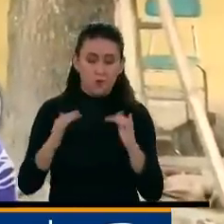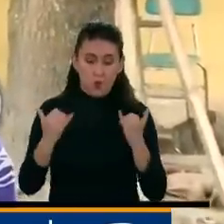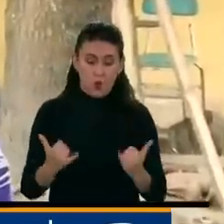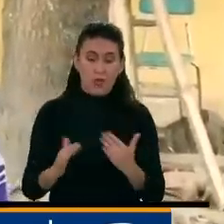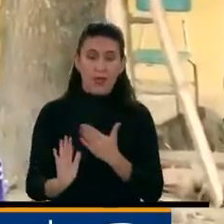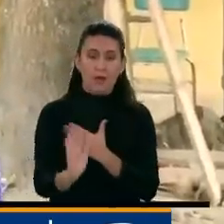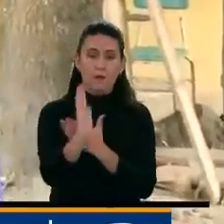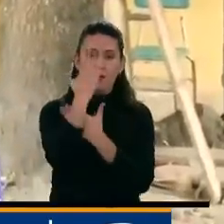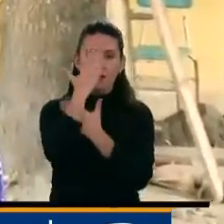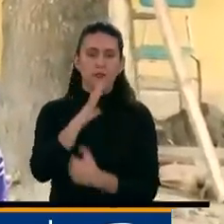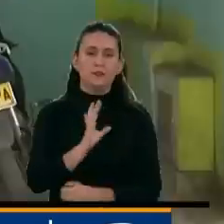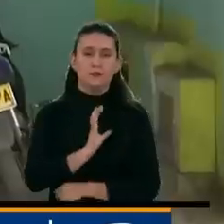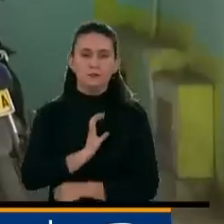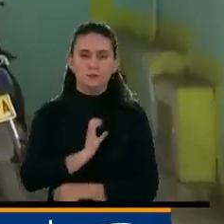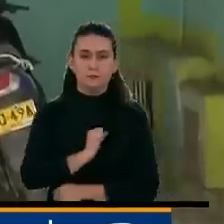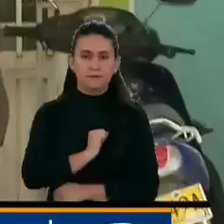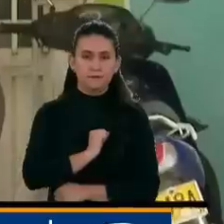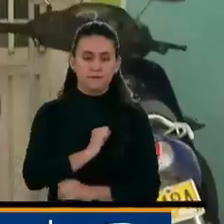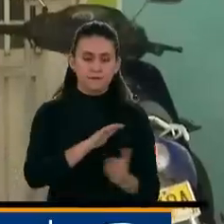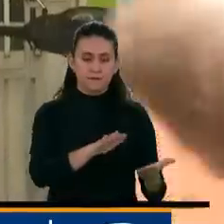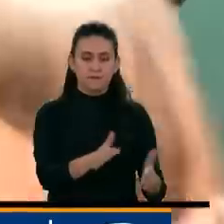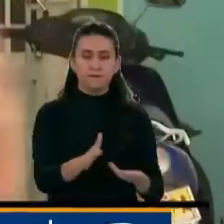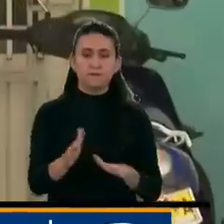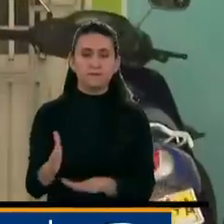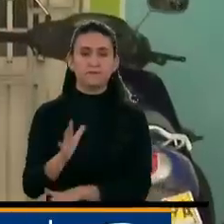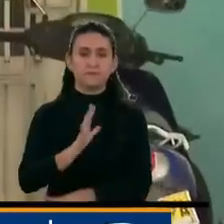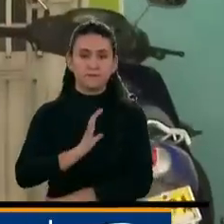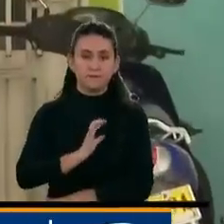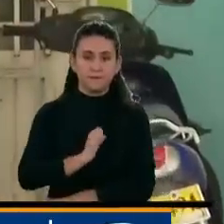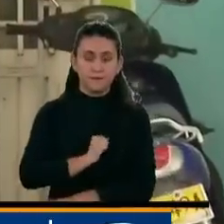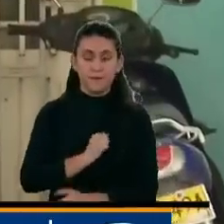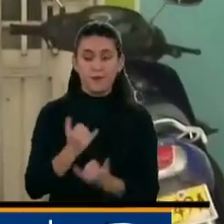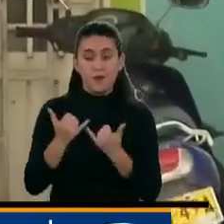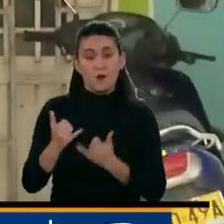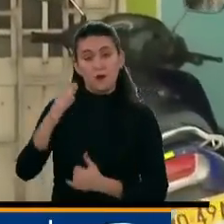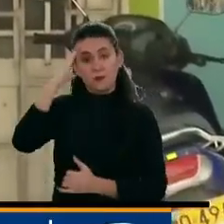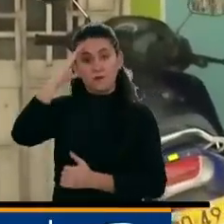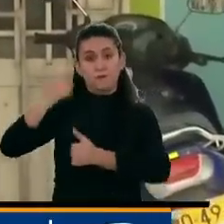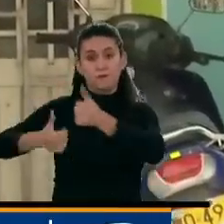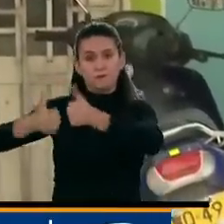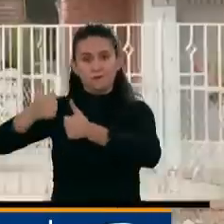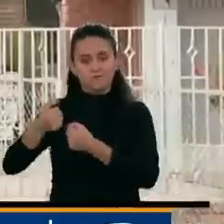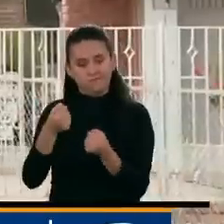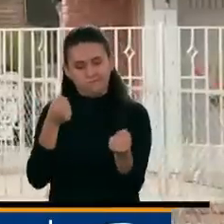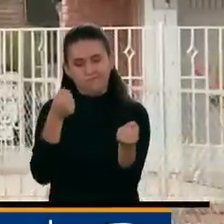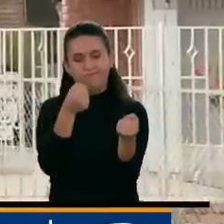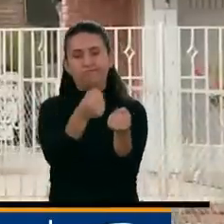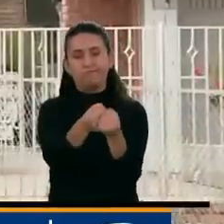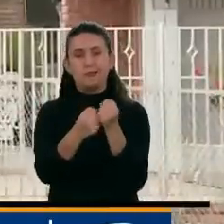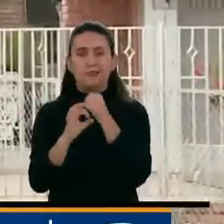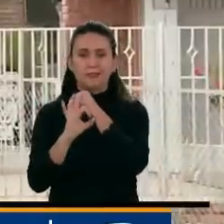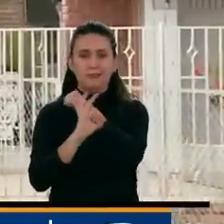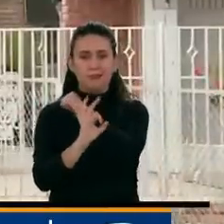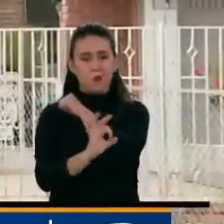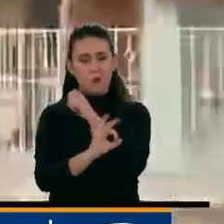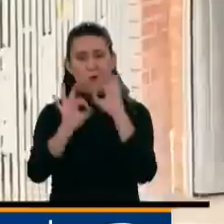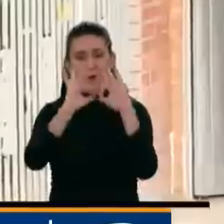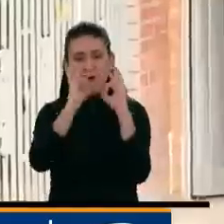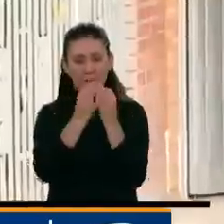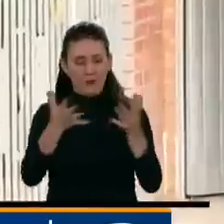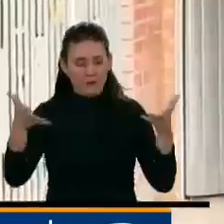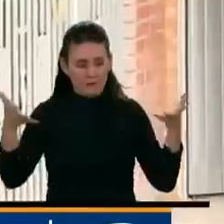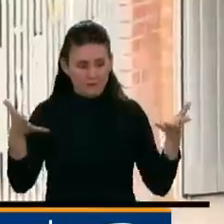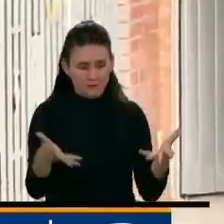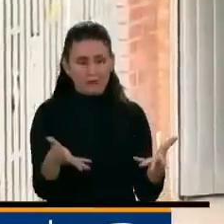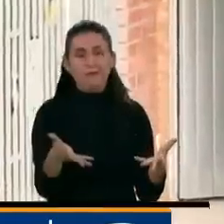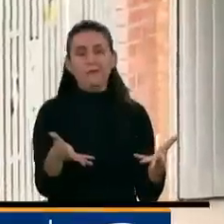madrugada de hoy desencadenó pues una situación lamentable las autoridades a esta hora brindan acompañamiento psicológico a la familia de las cuatro víctimas que